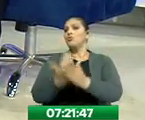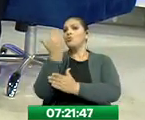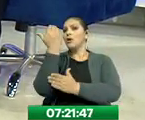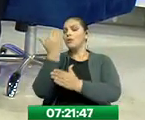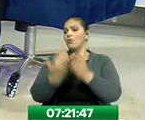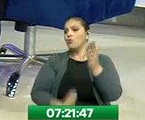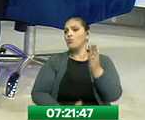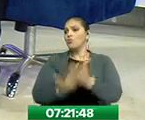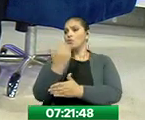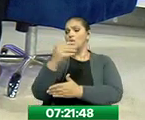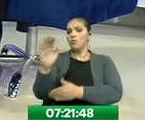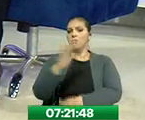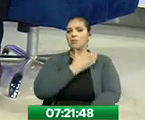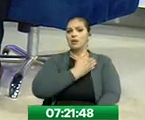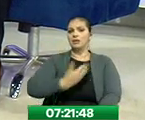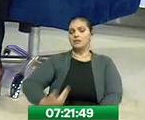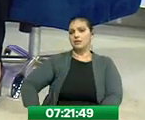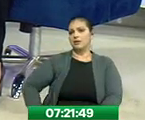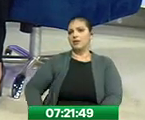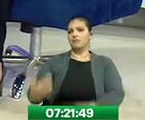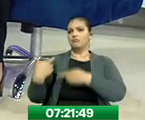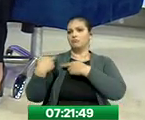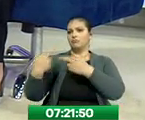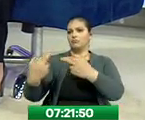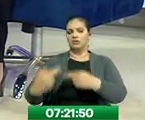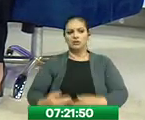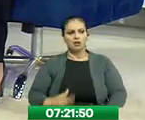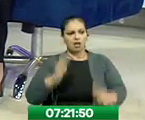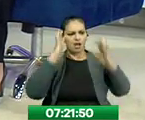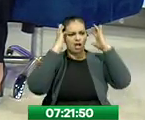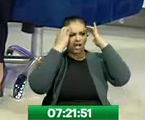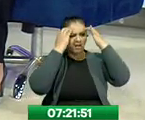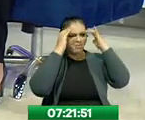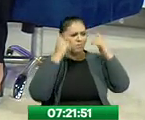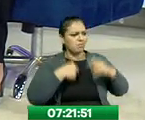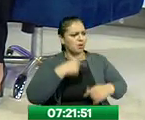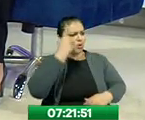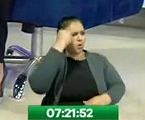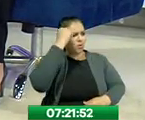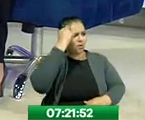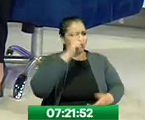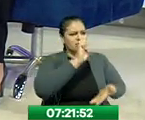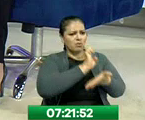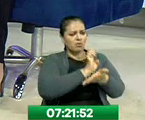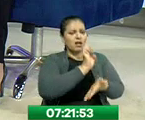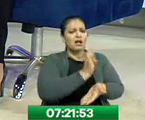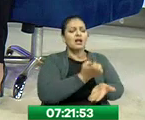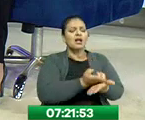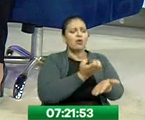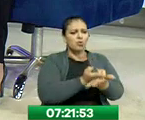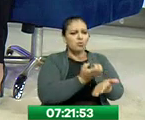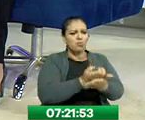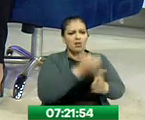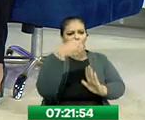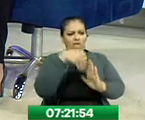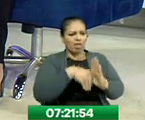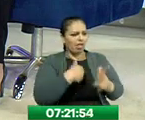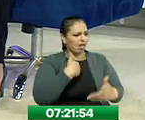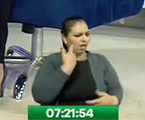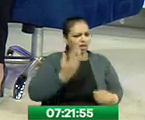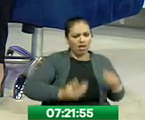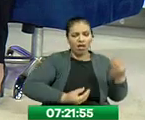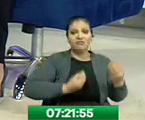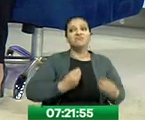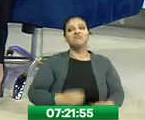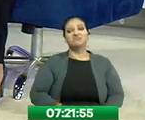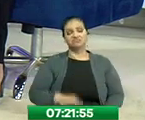¿Sobras? ¿Cómo salir de aquello o cómo tendrá que hacer el que llegue, indistintamente de su corriente o ideología política, para poder reactivar